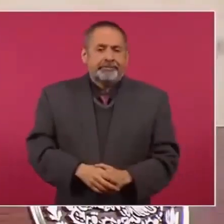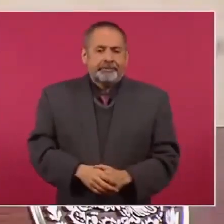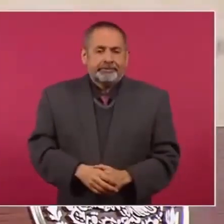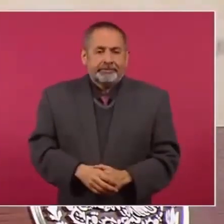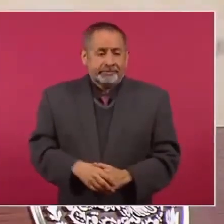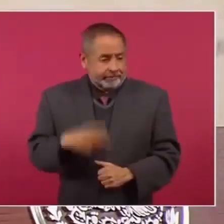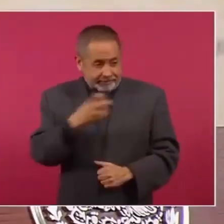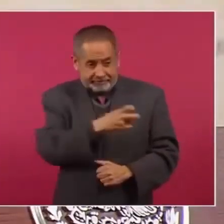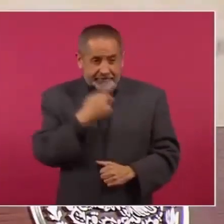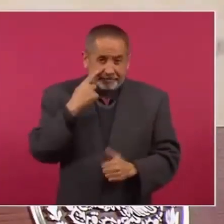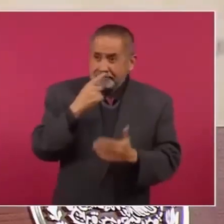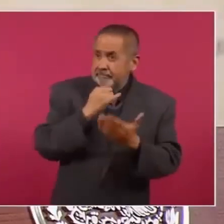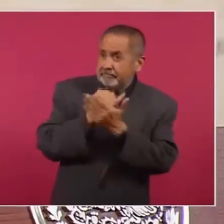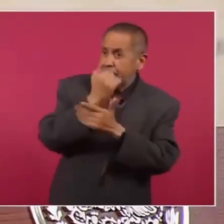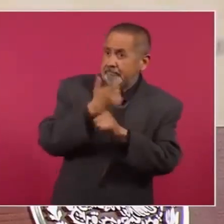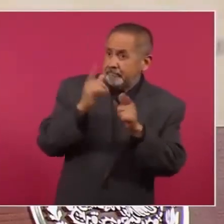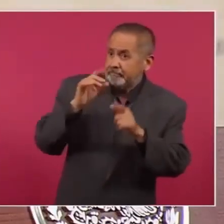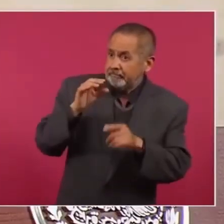¿Eso es democracia?